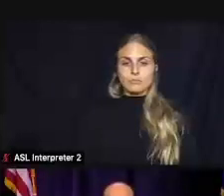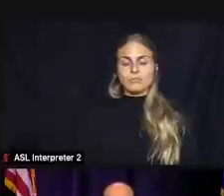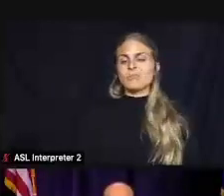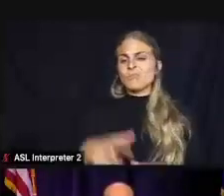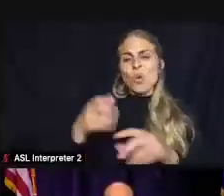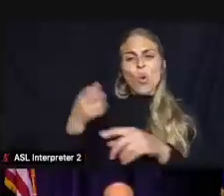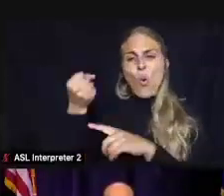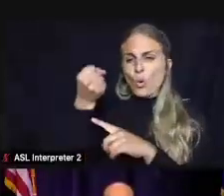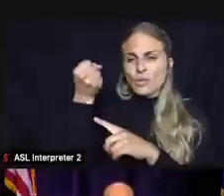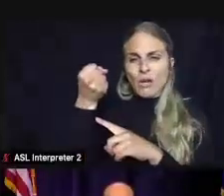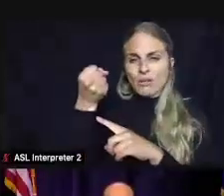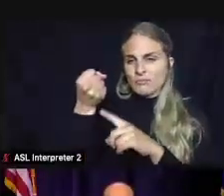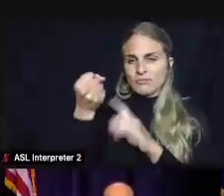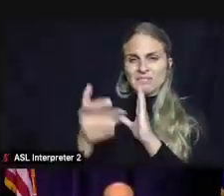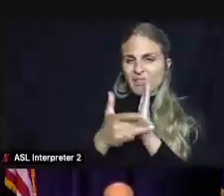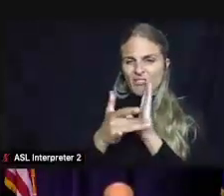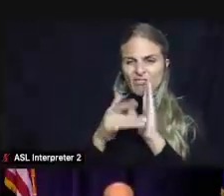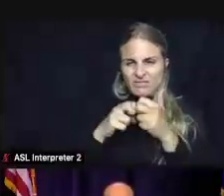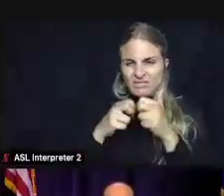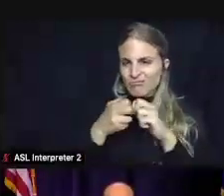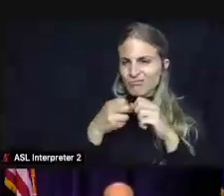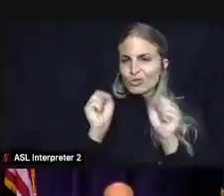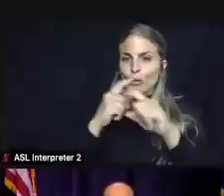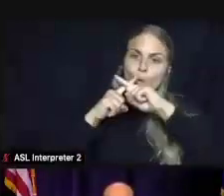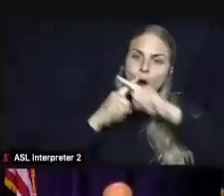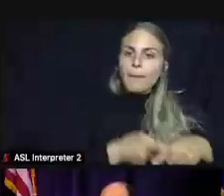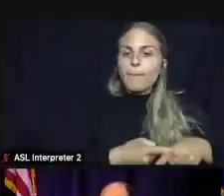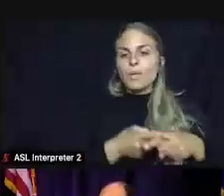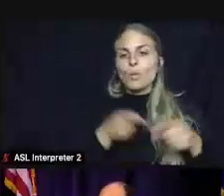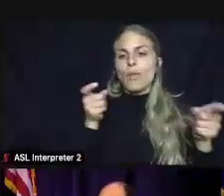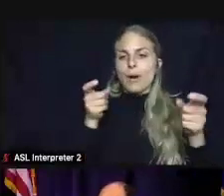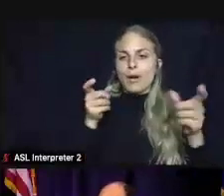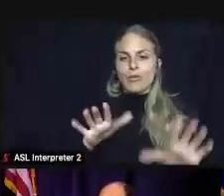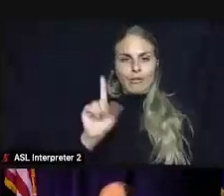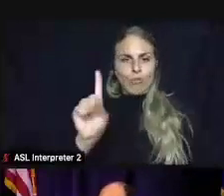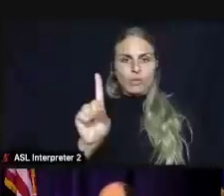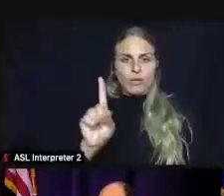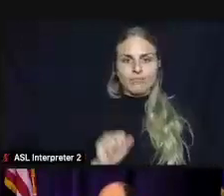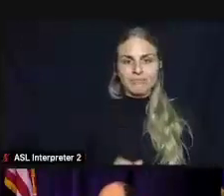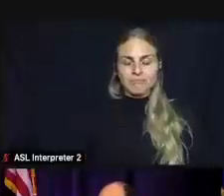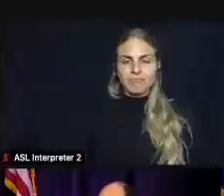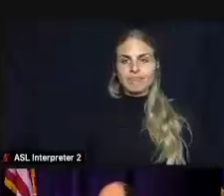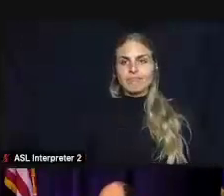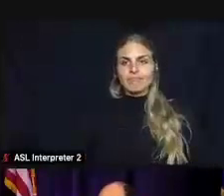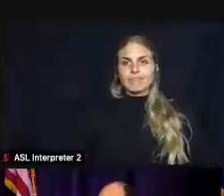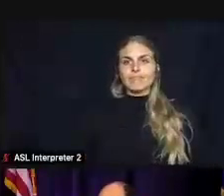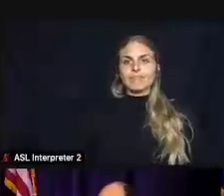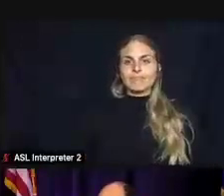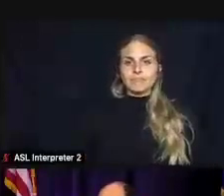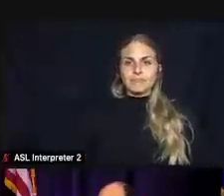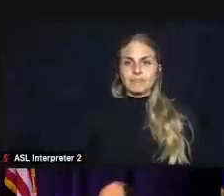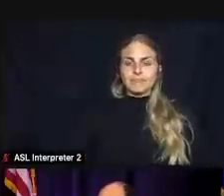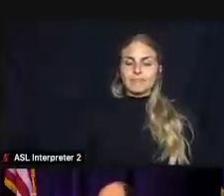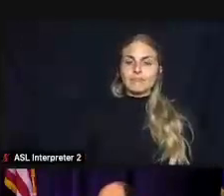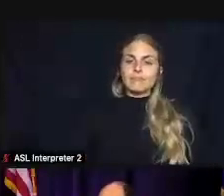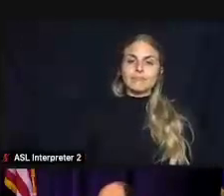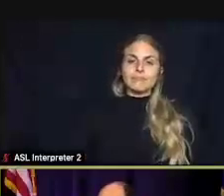Please hold on one moment. We are trying to unmute the moderator. Un momento, estamos tratando de activar el micrófono del